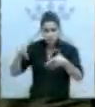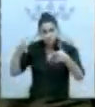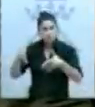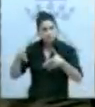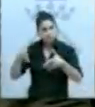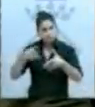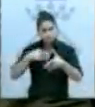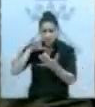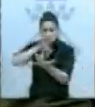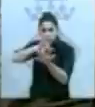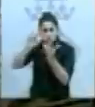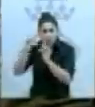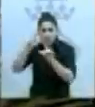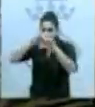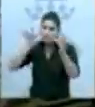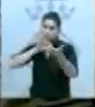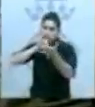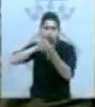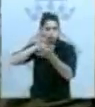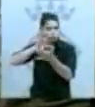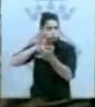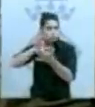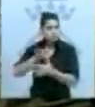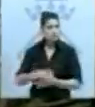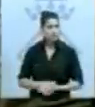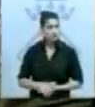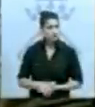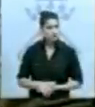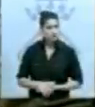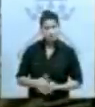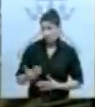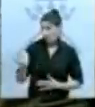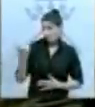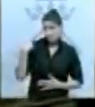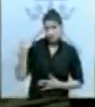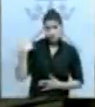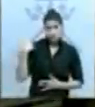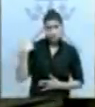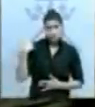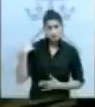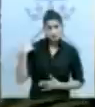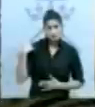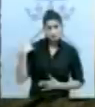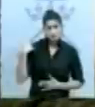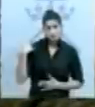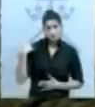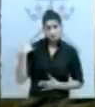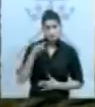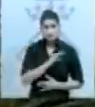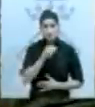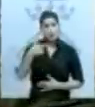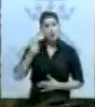también en contacto con la empresa que en la última ocasión, en el caso del señor Garau, nos